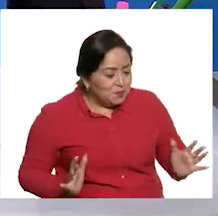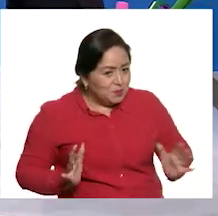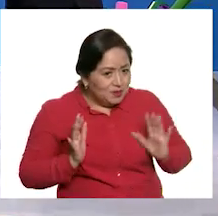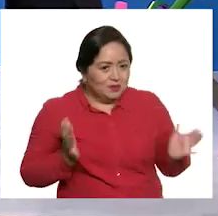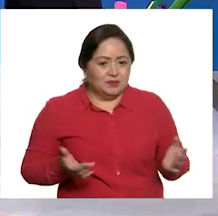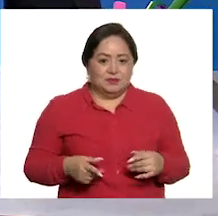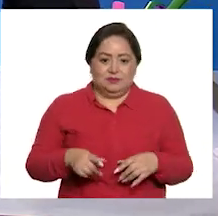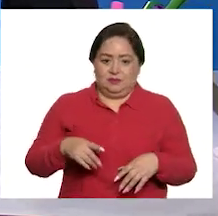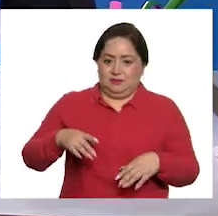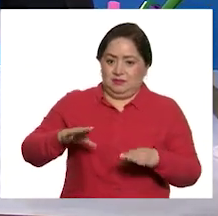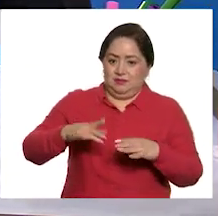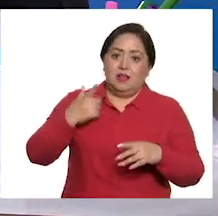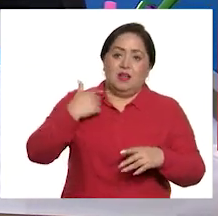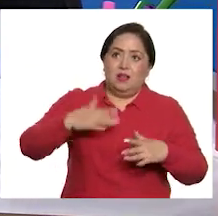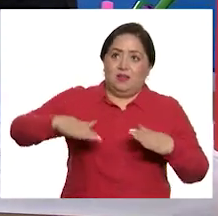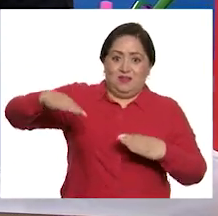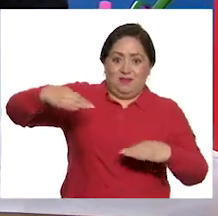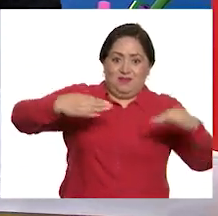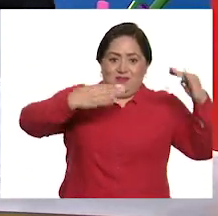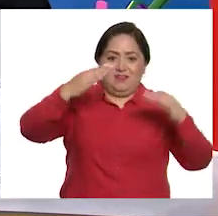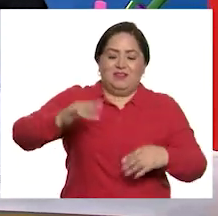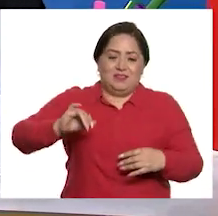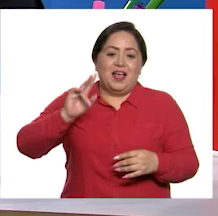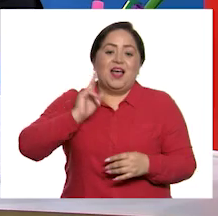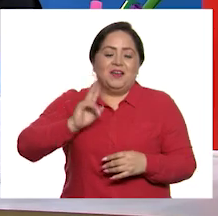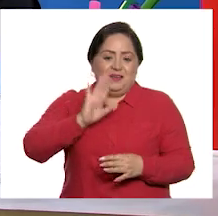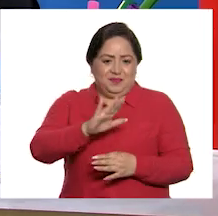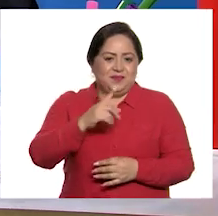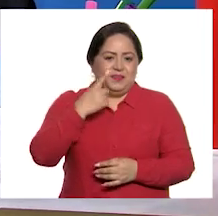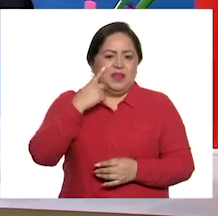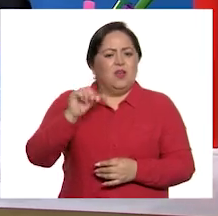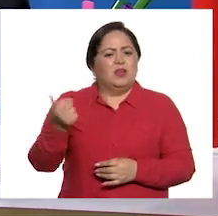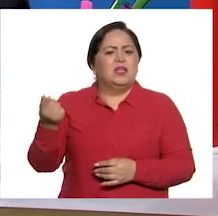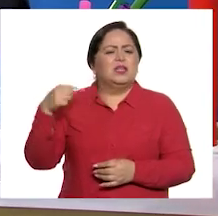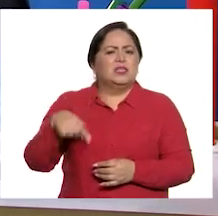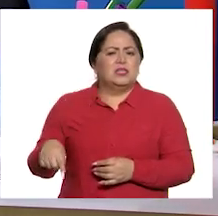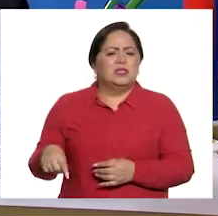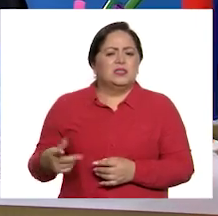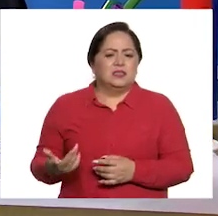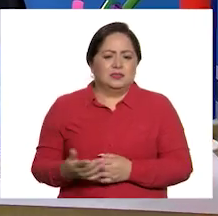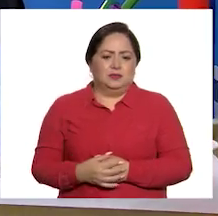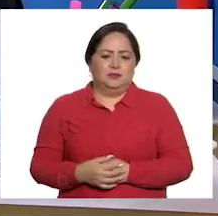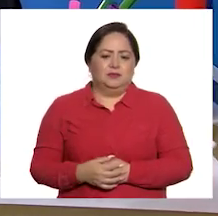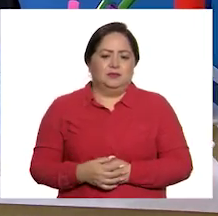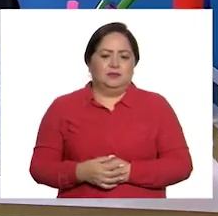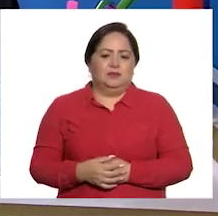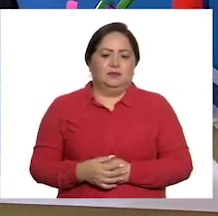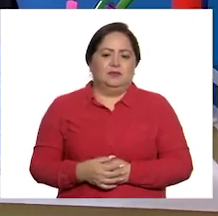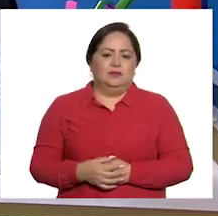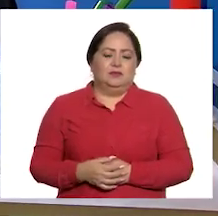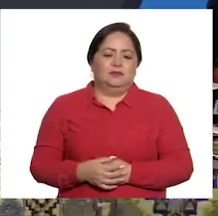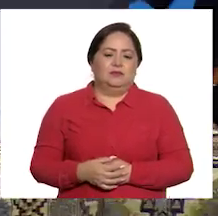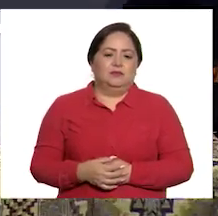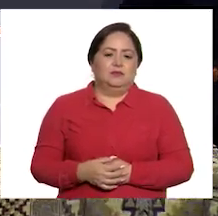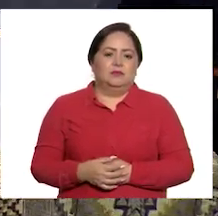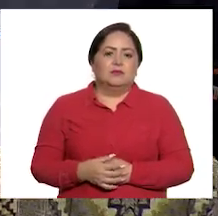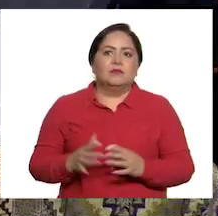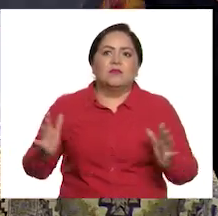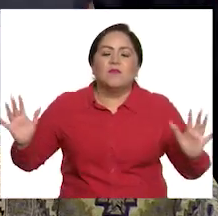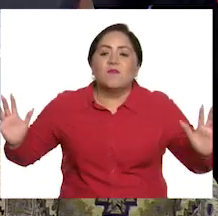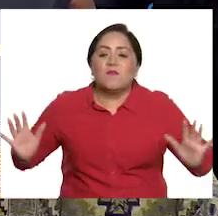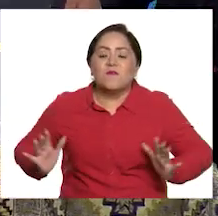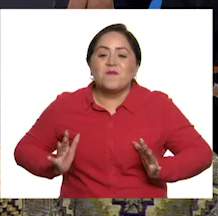¿Es una alfombra voladora, de casualidad? Ah, a lo mejor sí. A ver. Pero mira, vamos a ver qué tenemos aquí. A ver, si quiero ver. Una, dos.